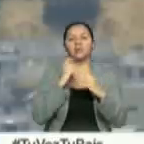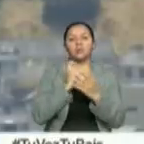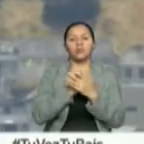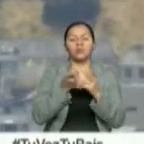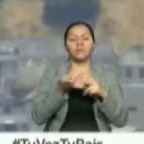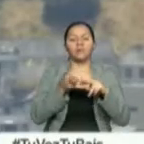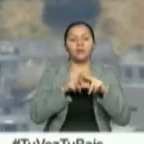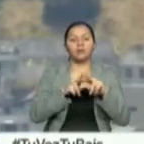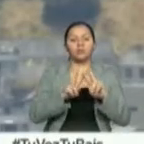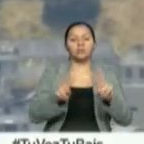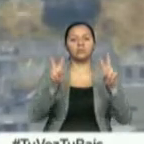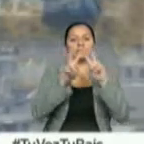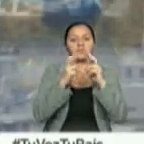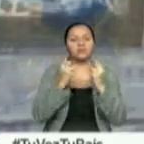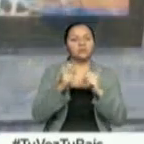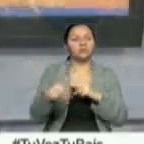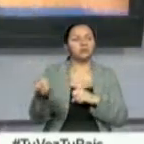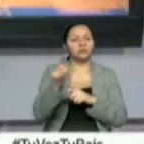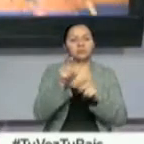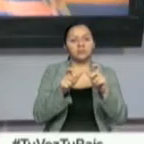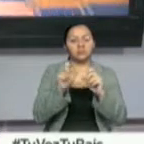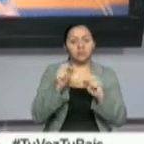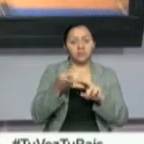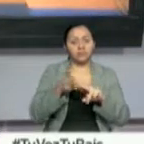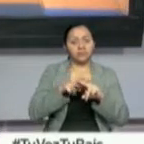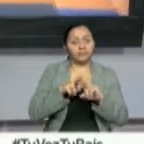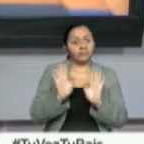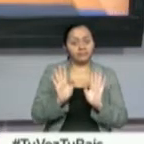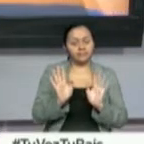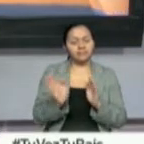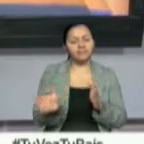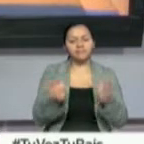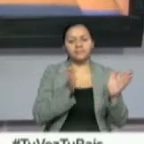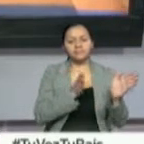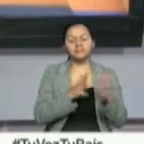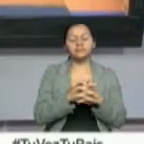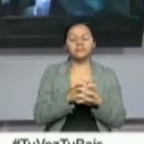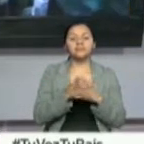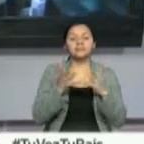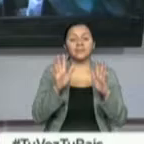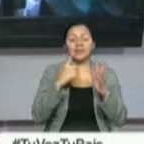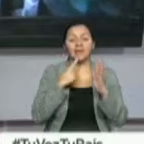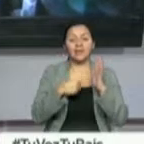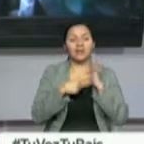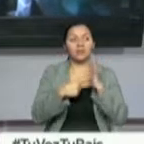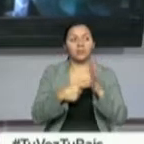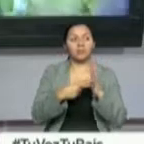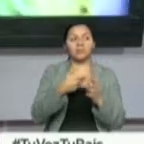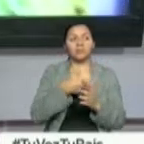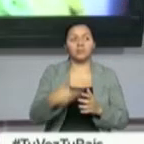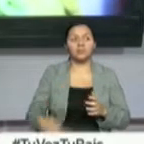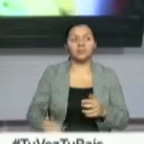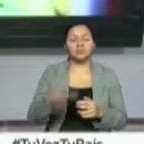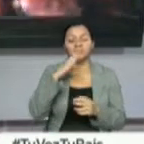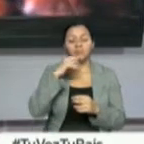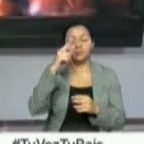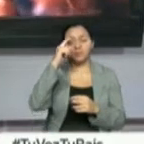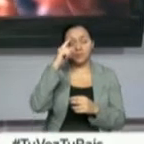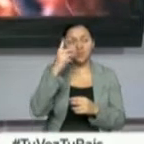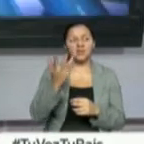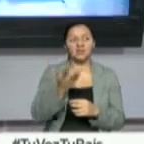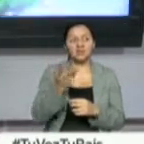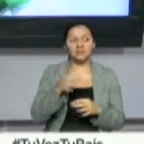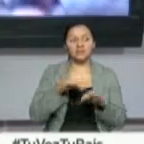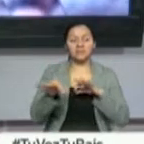valor producto del esfuerzo de terceros mediante un ejemplo práctico el presidente de la república rafael correa